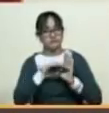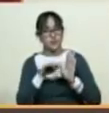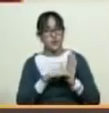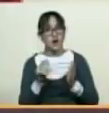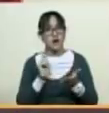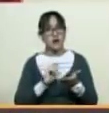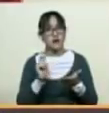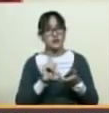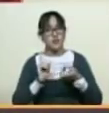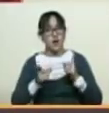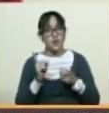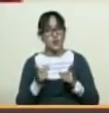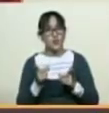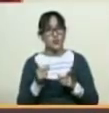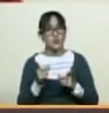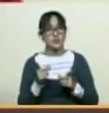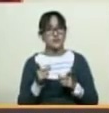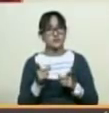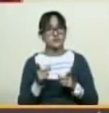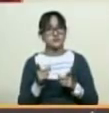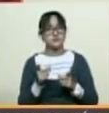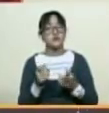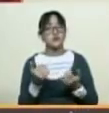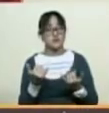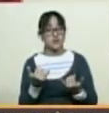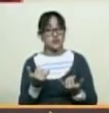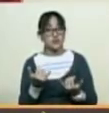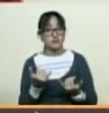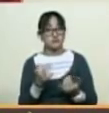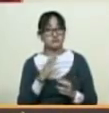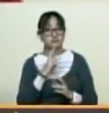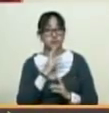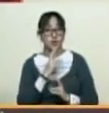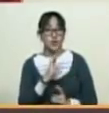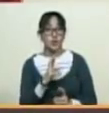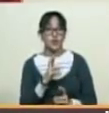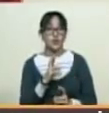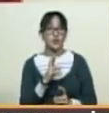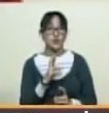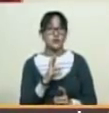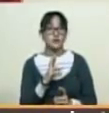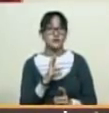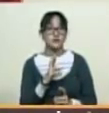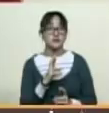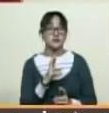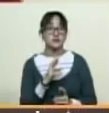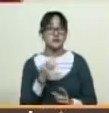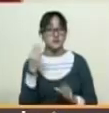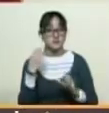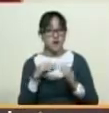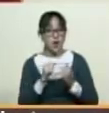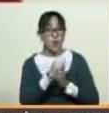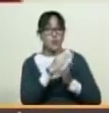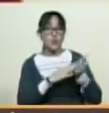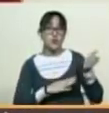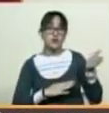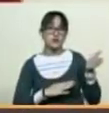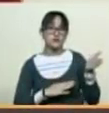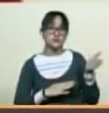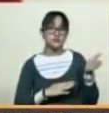por escritos algunos candidatos. Y nosotros vamos a estar haciendo, como dije, vamos a enviar una